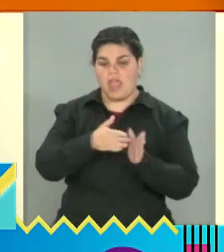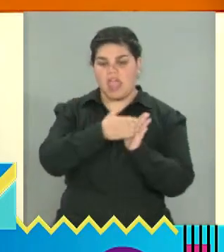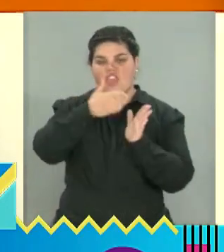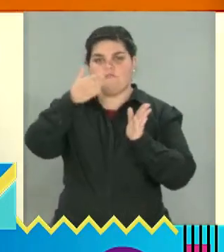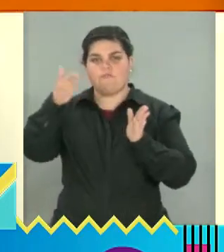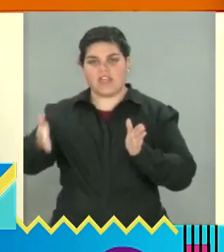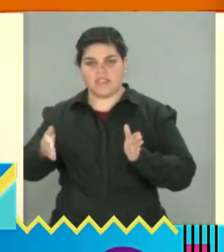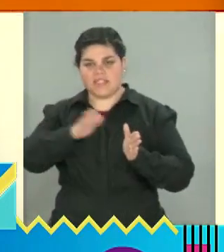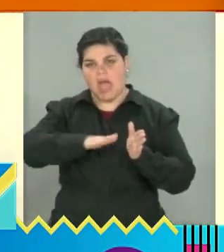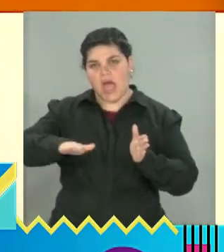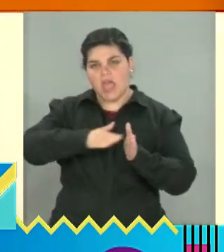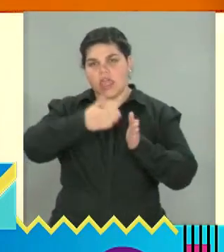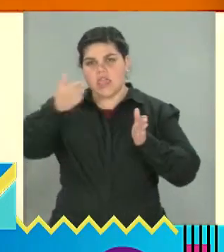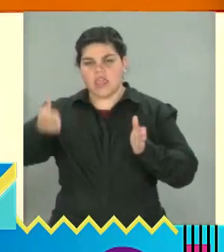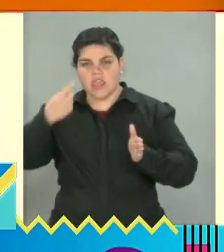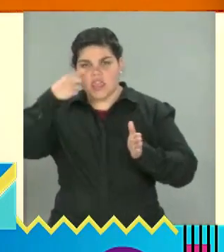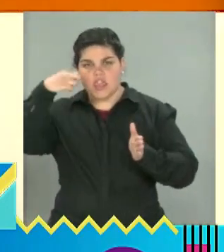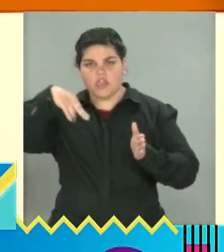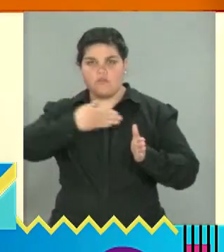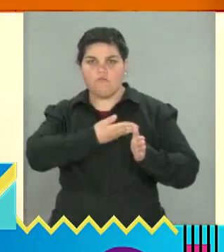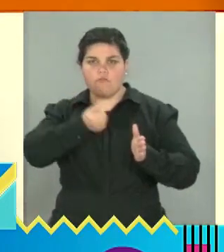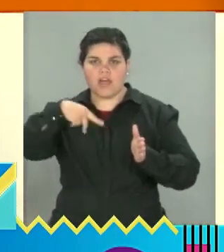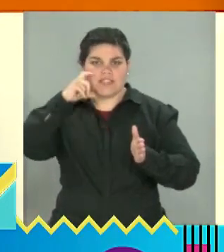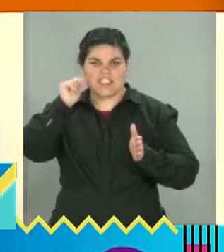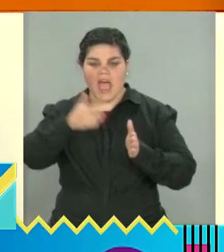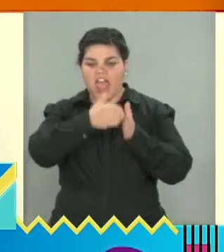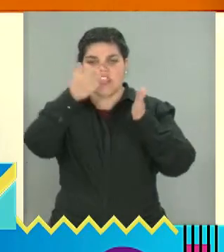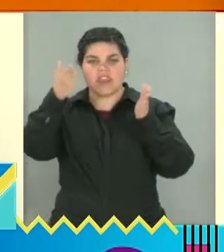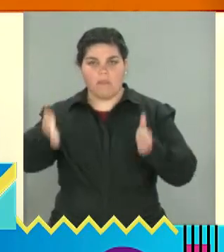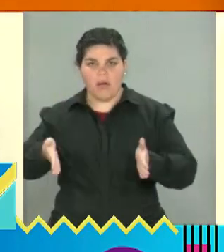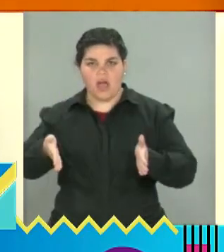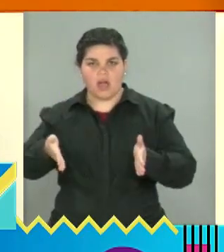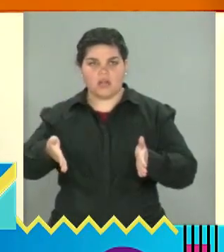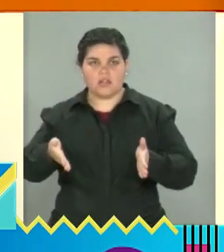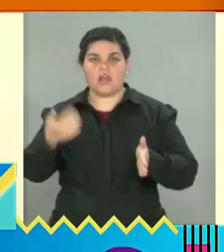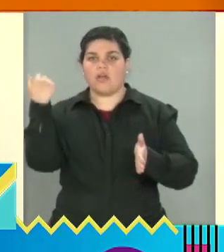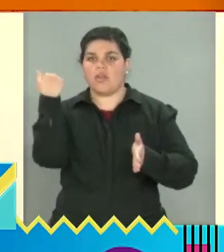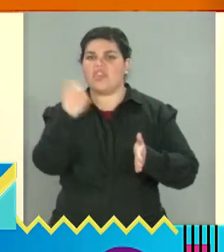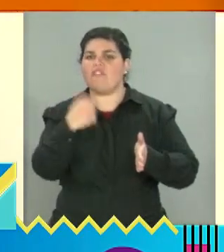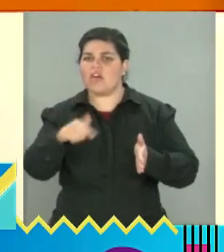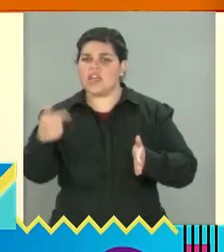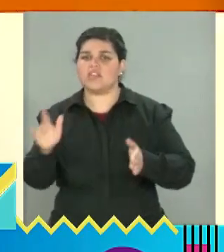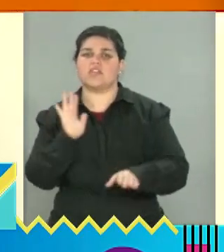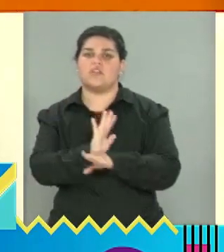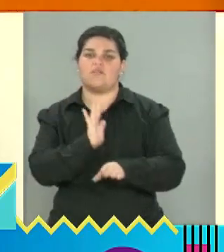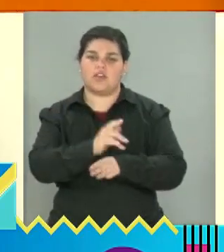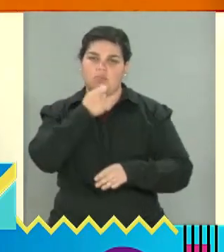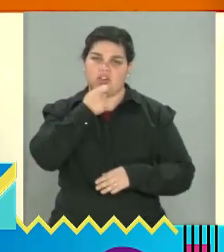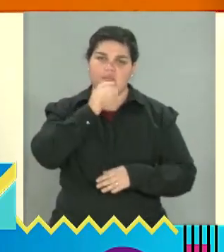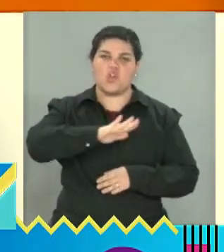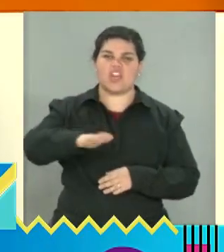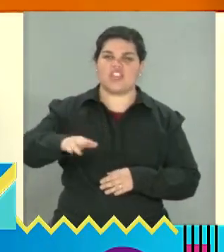es incluir dentro de esta etapa de la vida las comunidades trans, por ejemplo, los niños